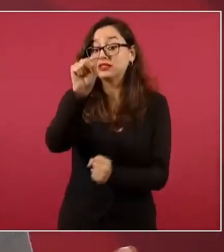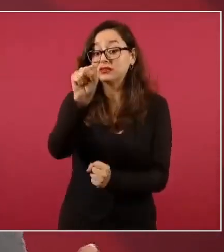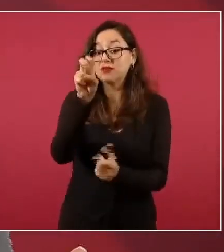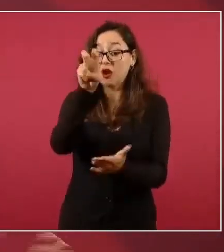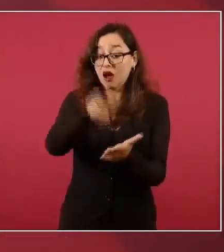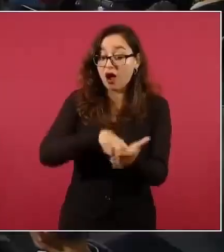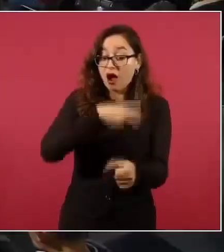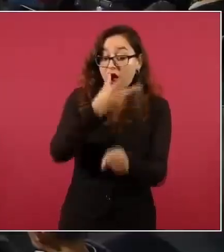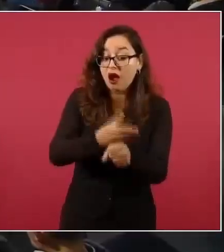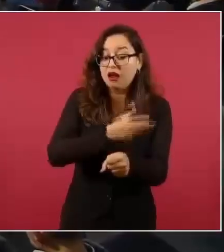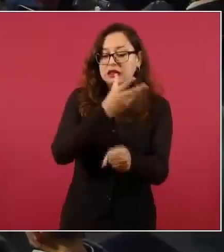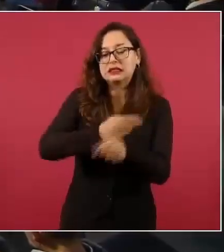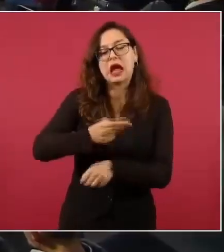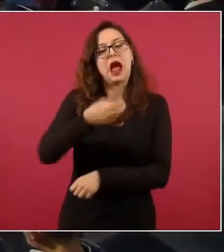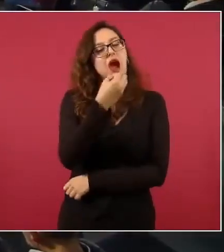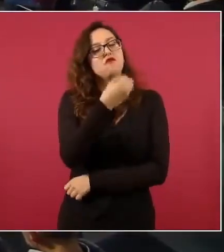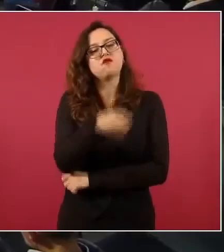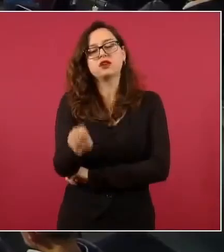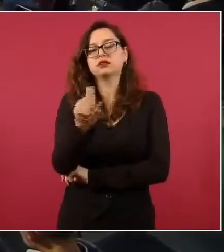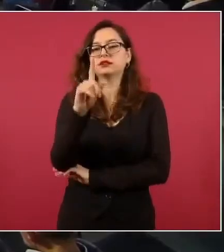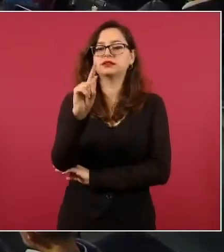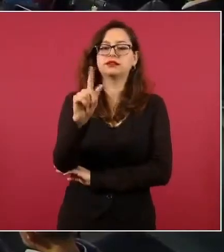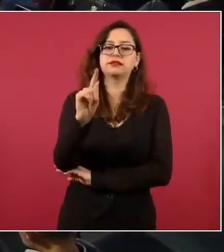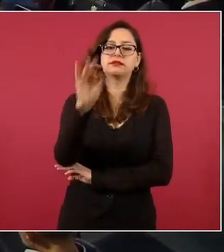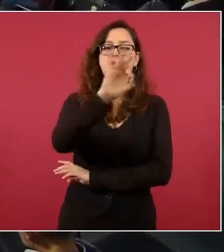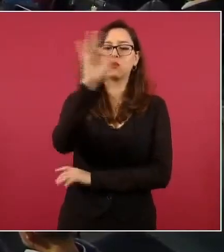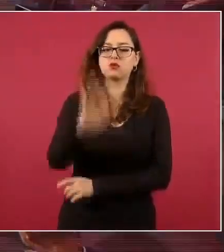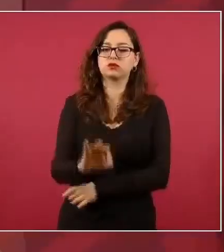de dos terceras partes,